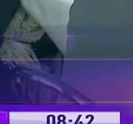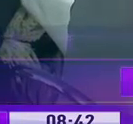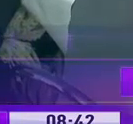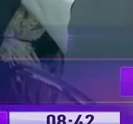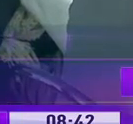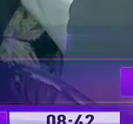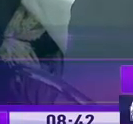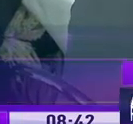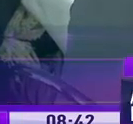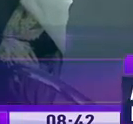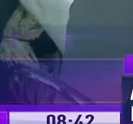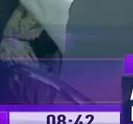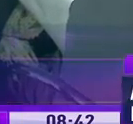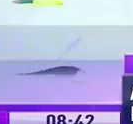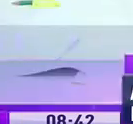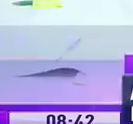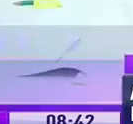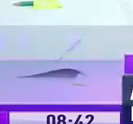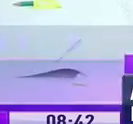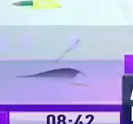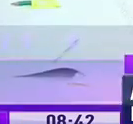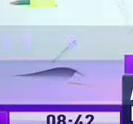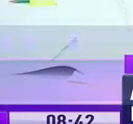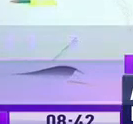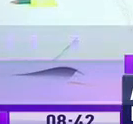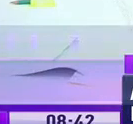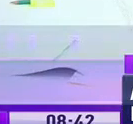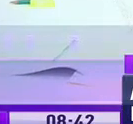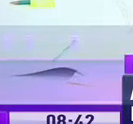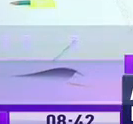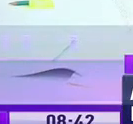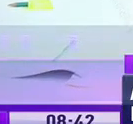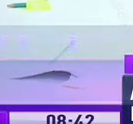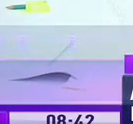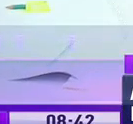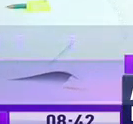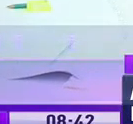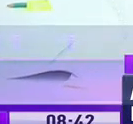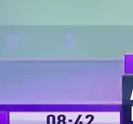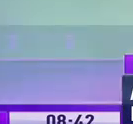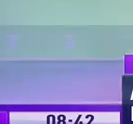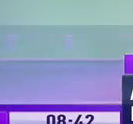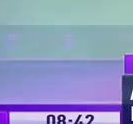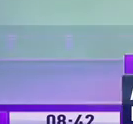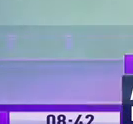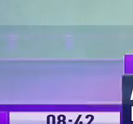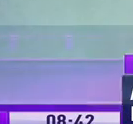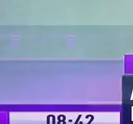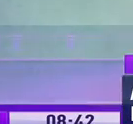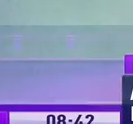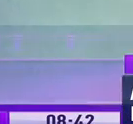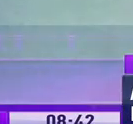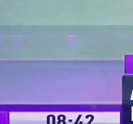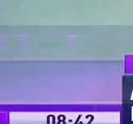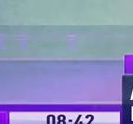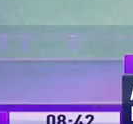nuevos requisitos para obtener la licencia no profesional. ¿Quieres saber de qué se tratan estos requisitos? Al volver lo contamos.